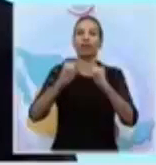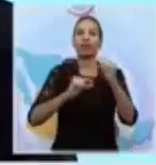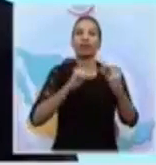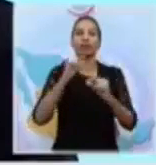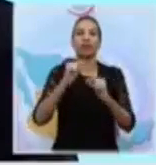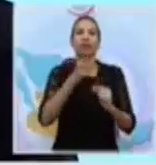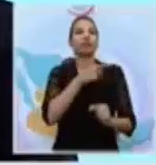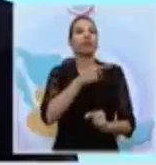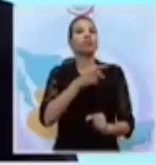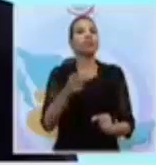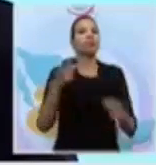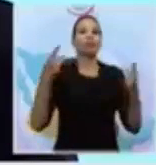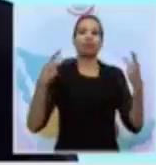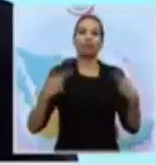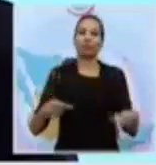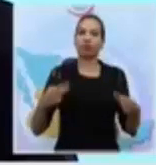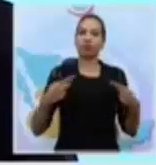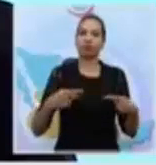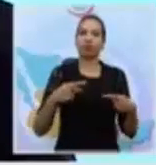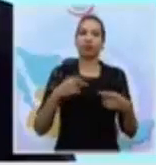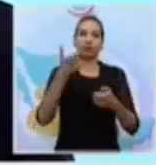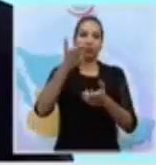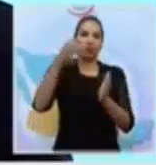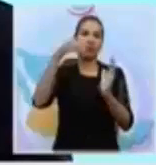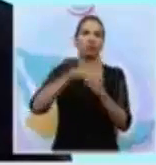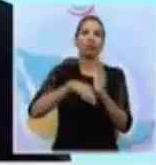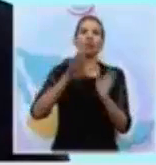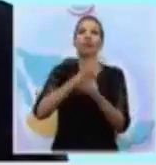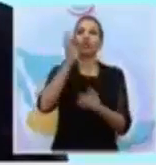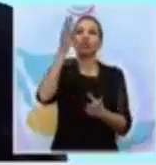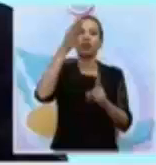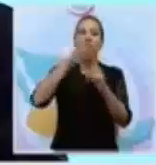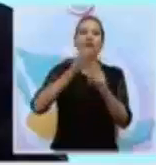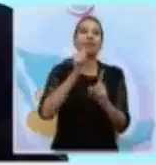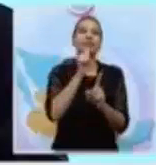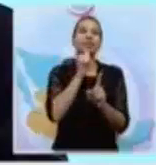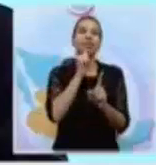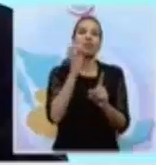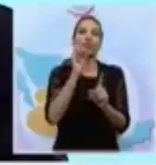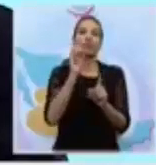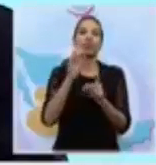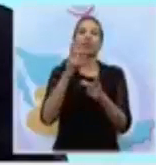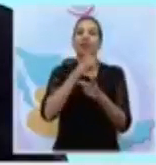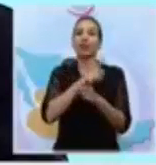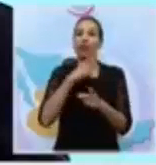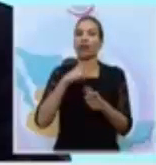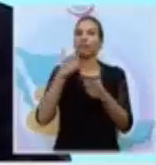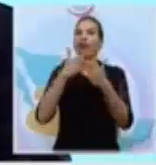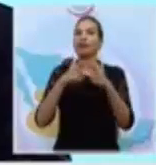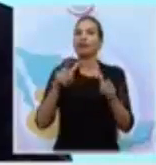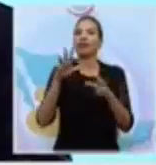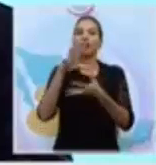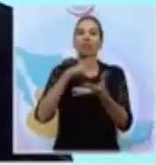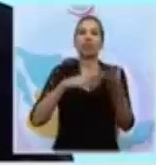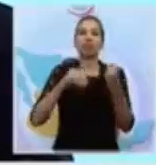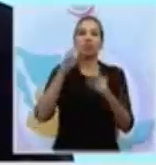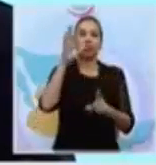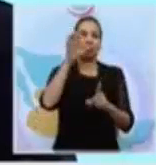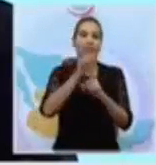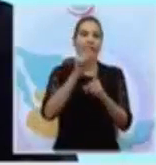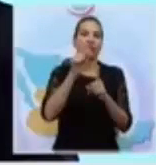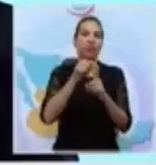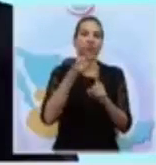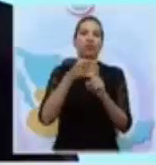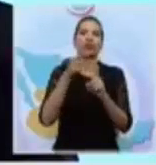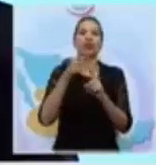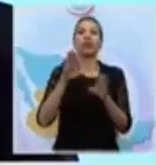la pobreza económica. En cambio, no se han fijado el objetivo de eliminar la enajenación y han avanzado poco en